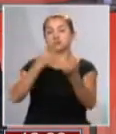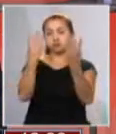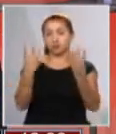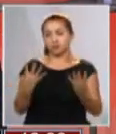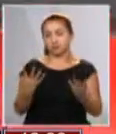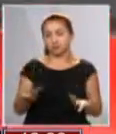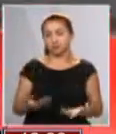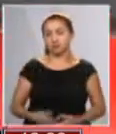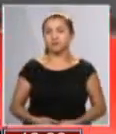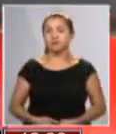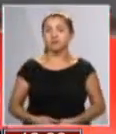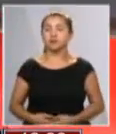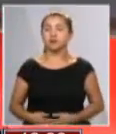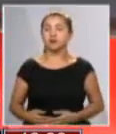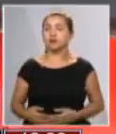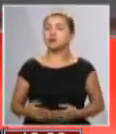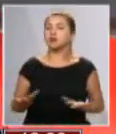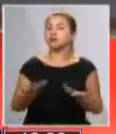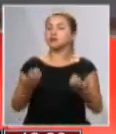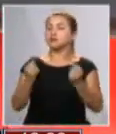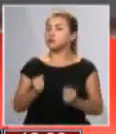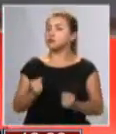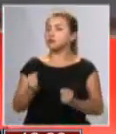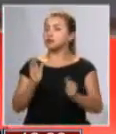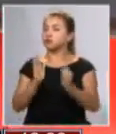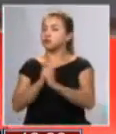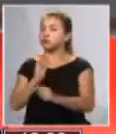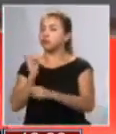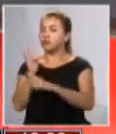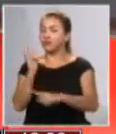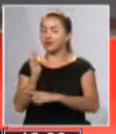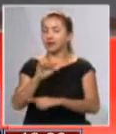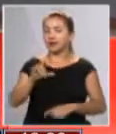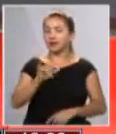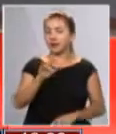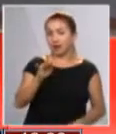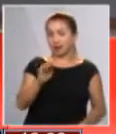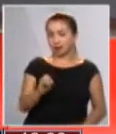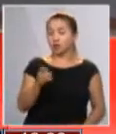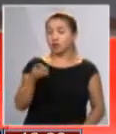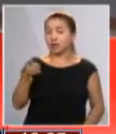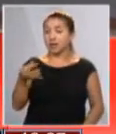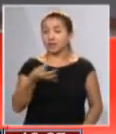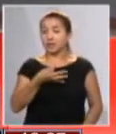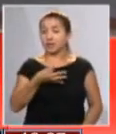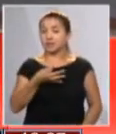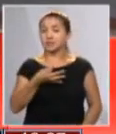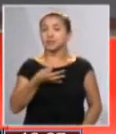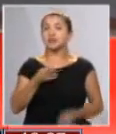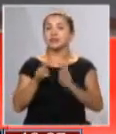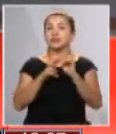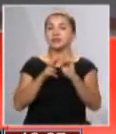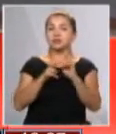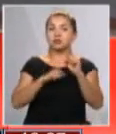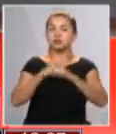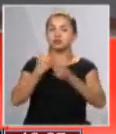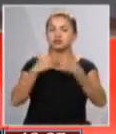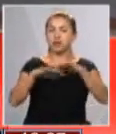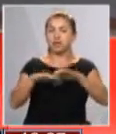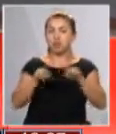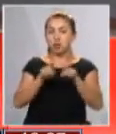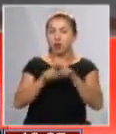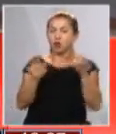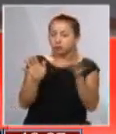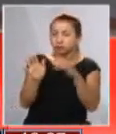prisión efectiva. ¿Qué es lo que se puede colegir de las palabras del fiscal Gajardo cuando él dice que esto se ha constituido en una máquina para defraudar